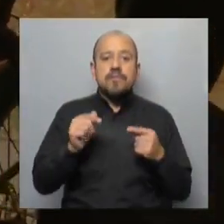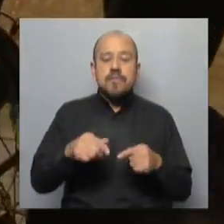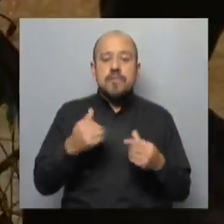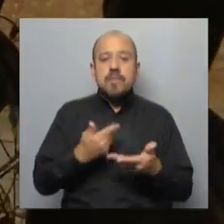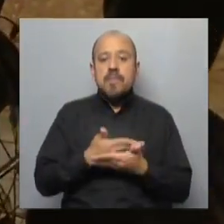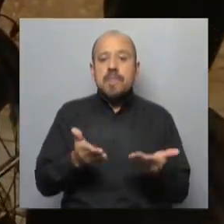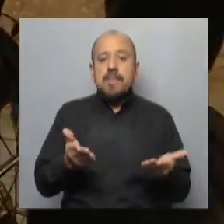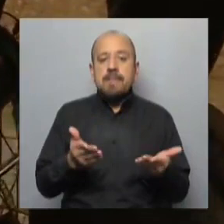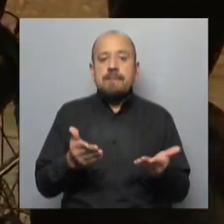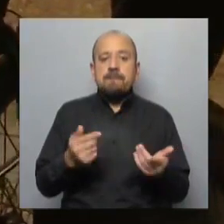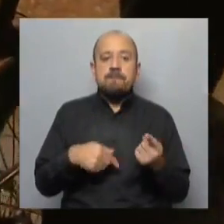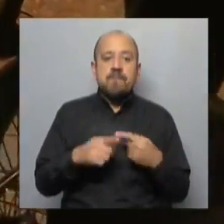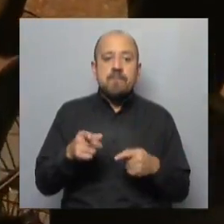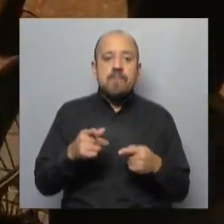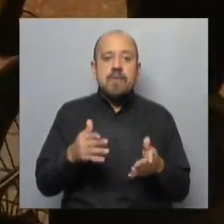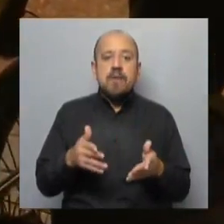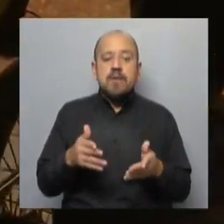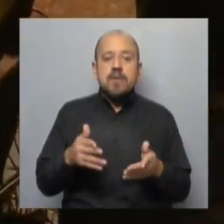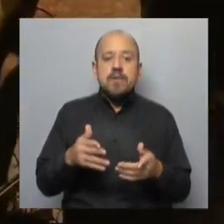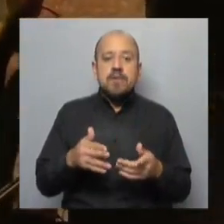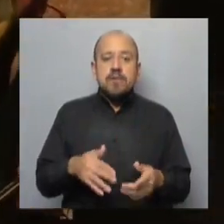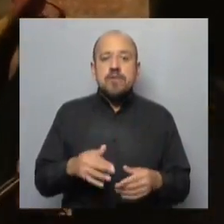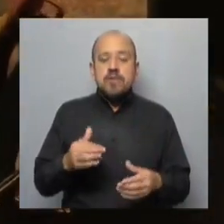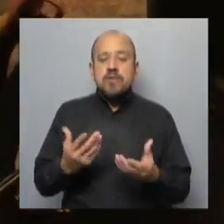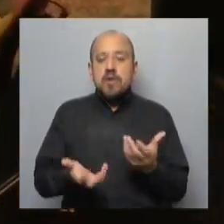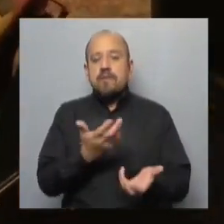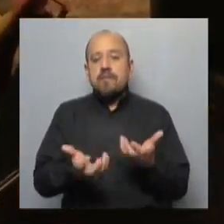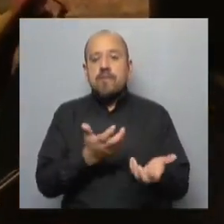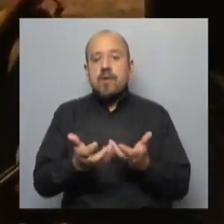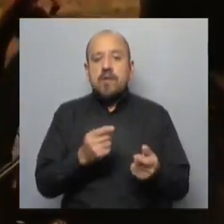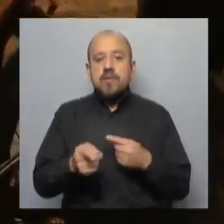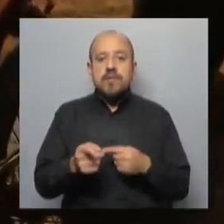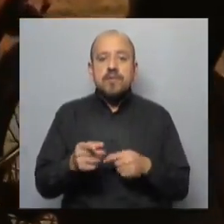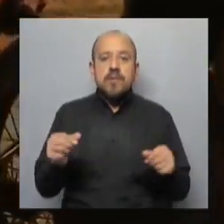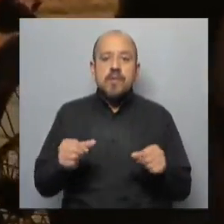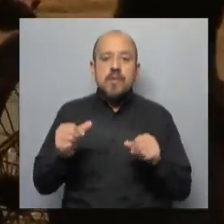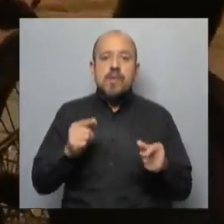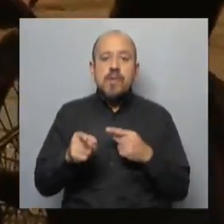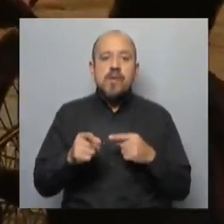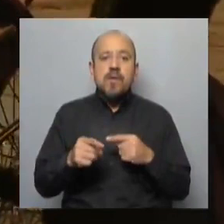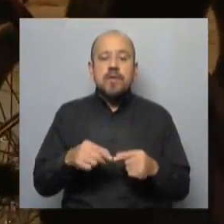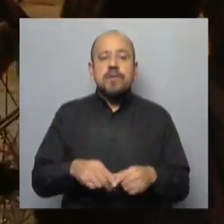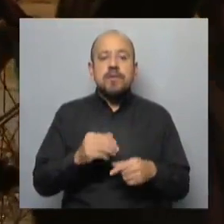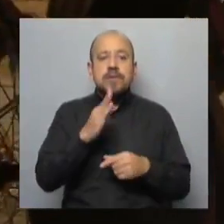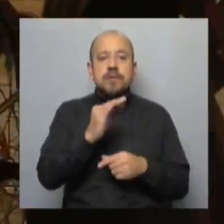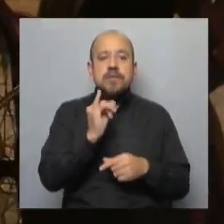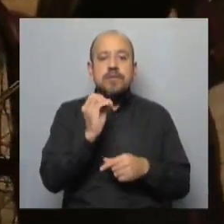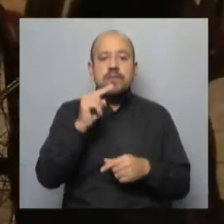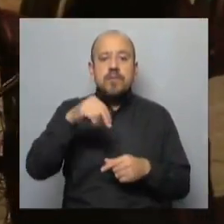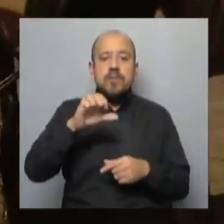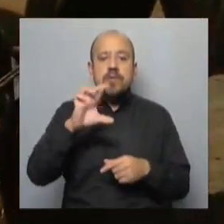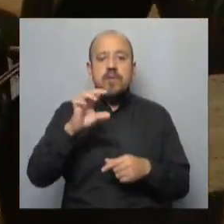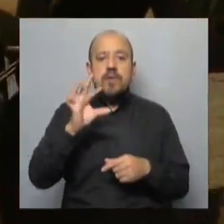imagen no que así va a terminar pero con el fuego prendido y con los chorizos ahí haciéndose en la parrilla en las pioneras donde termina este recorrido